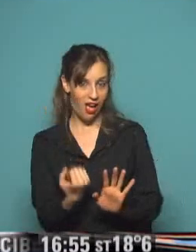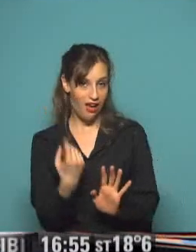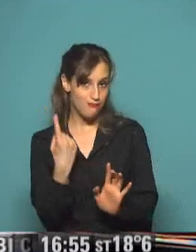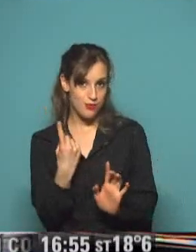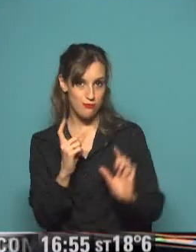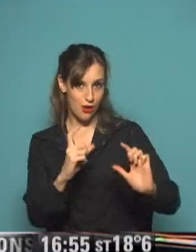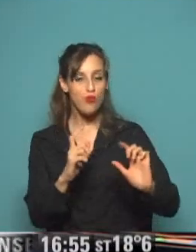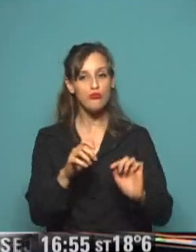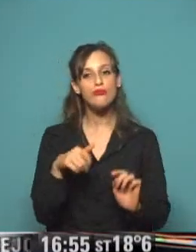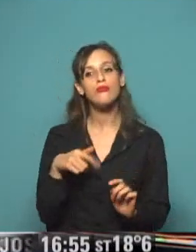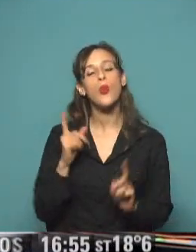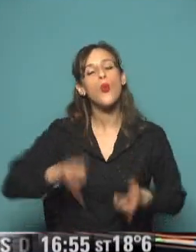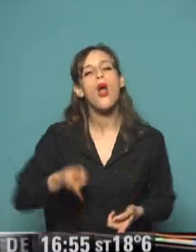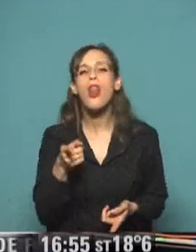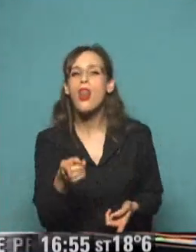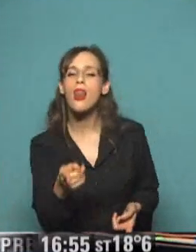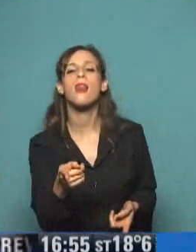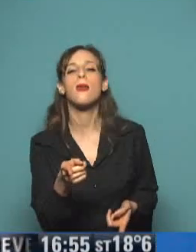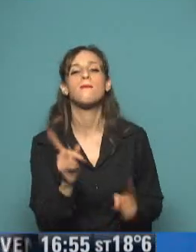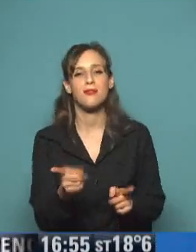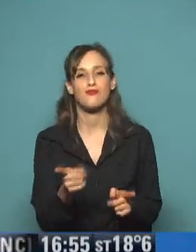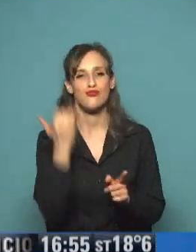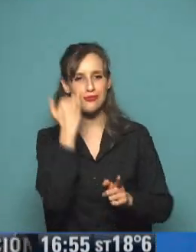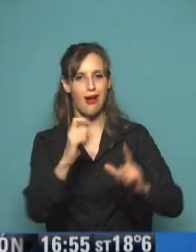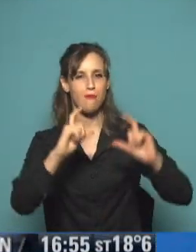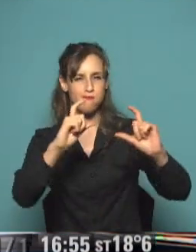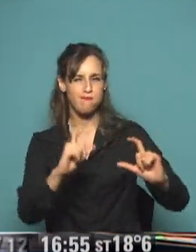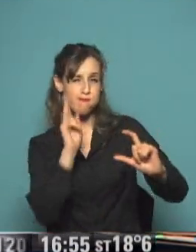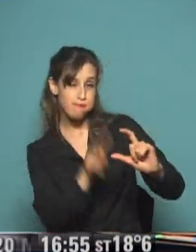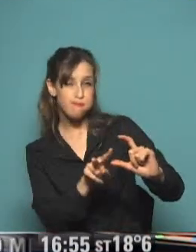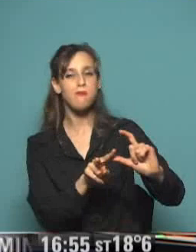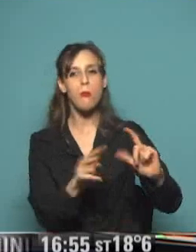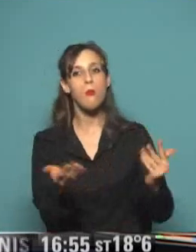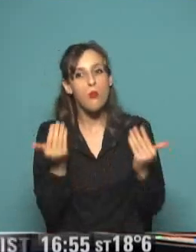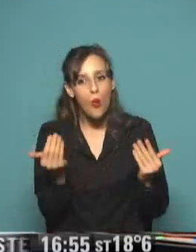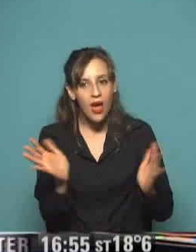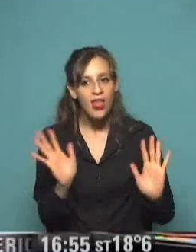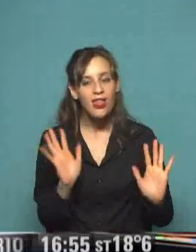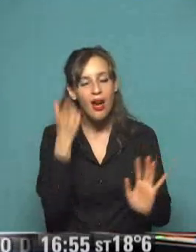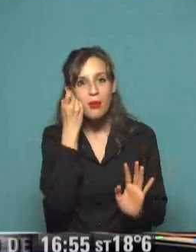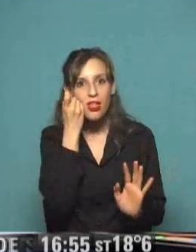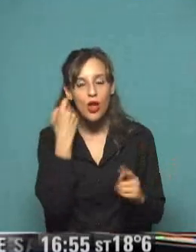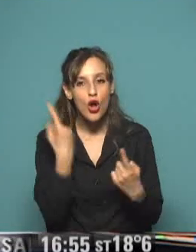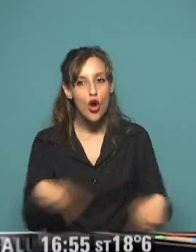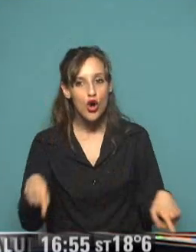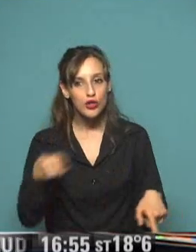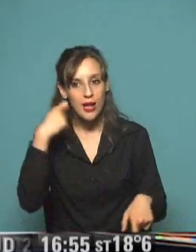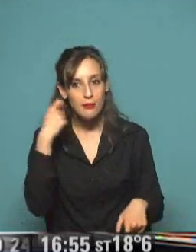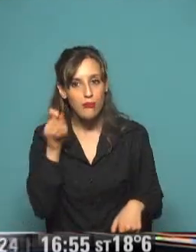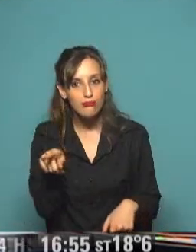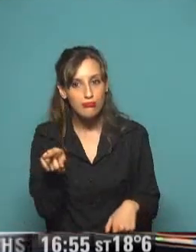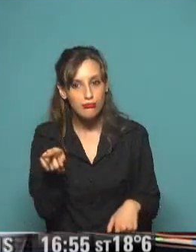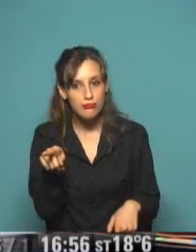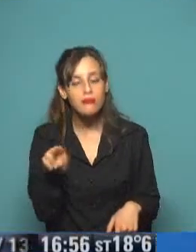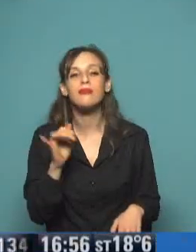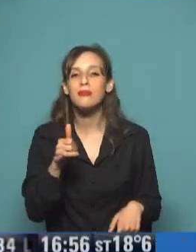¿no? Sí. Igual ahí, teniendo esa primera estrofa, podemos sacar algunos datos de este animalito, a ver.